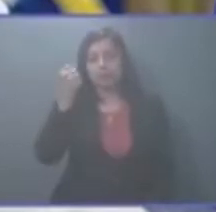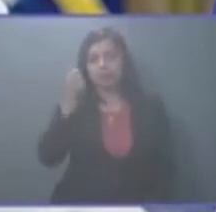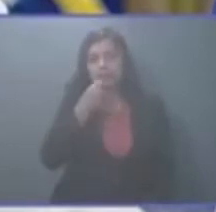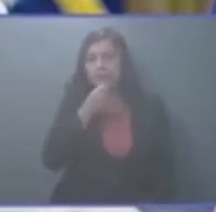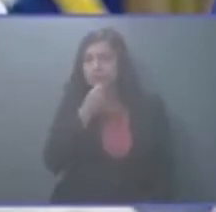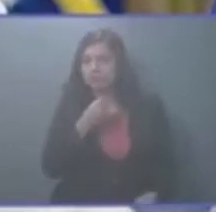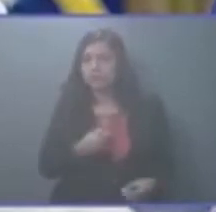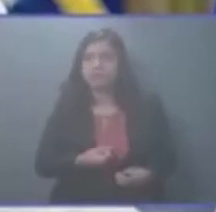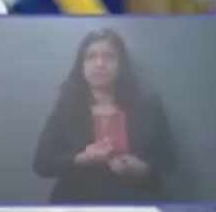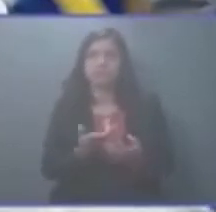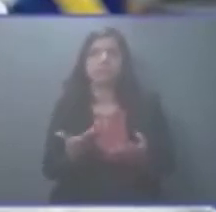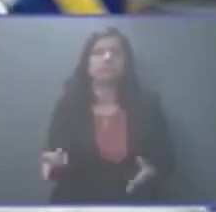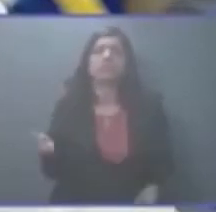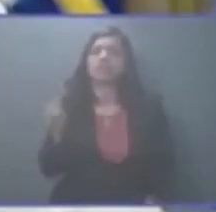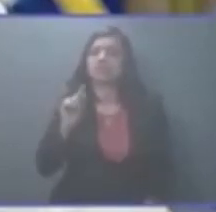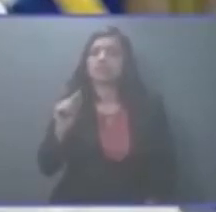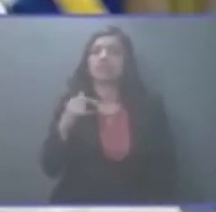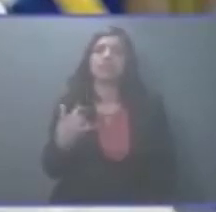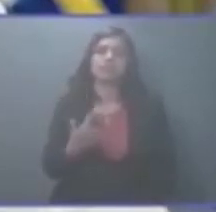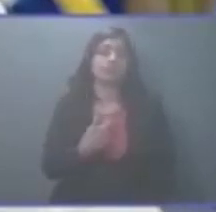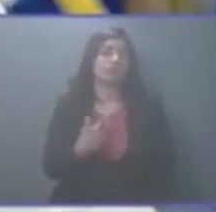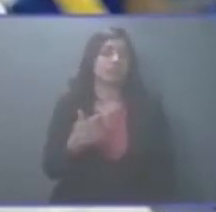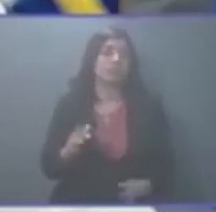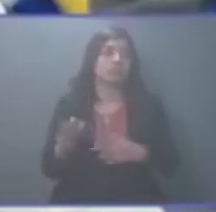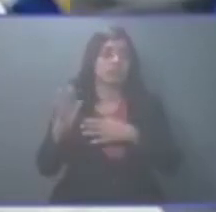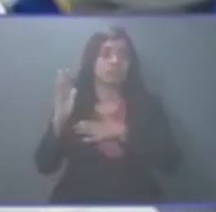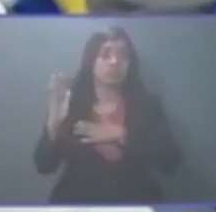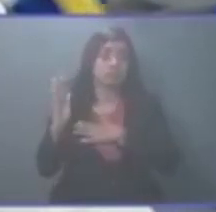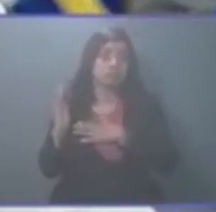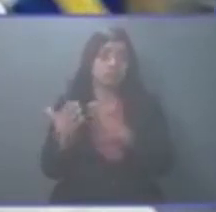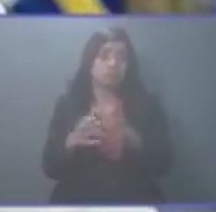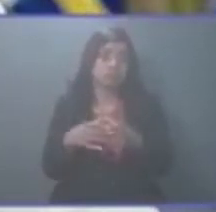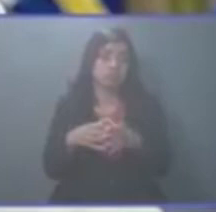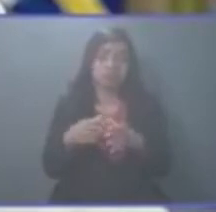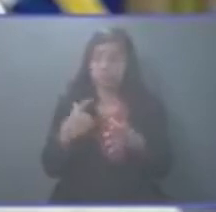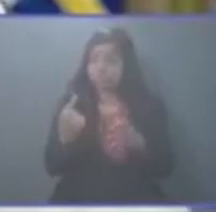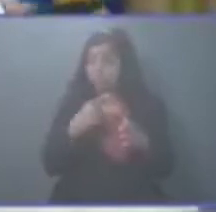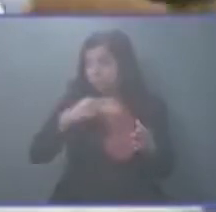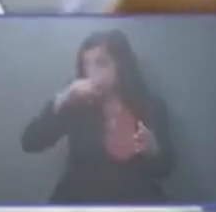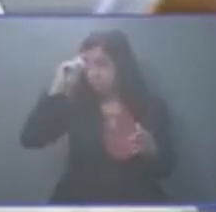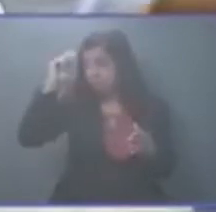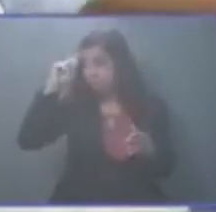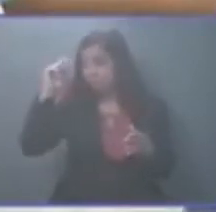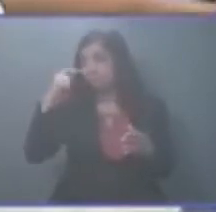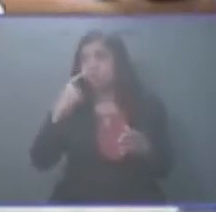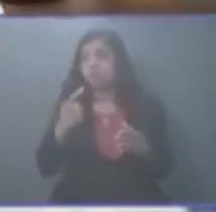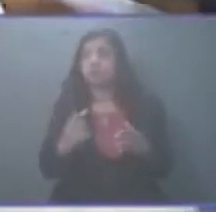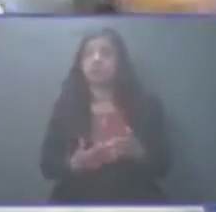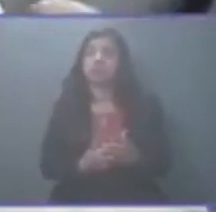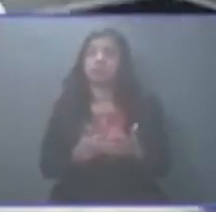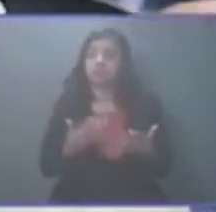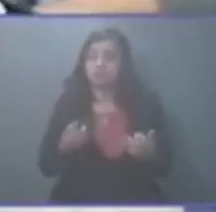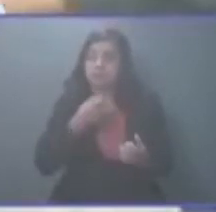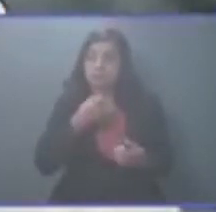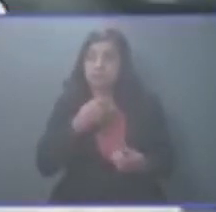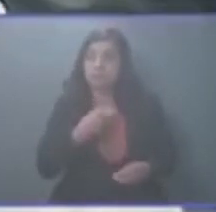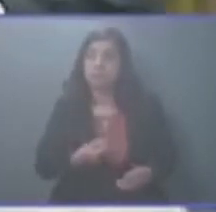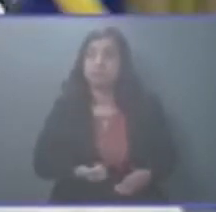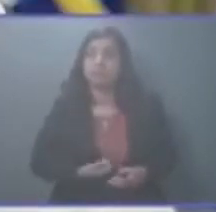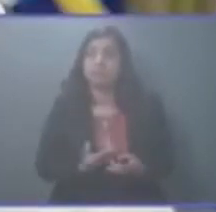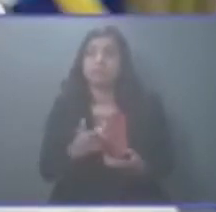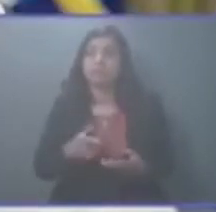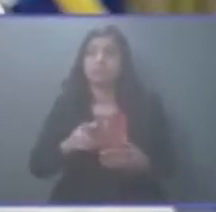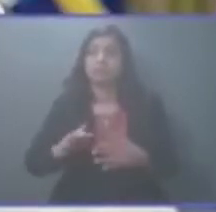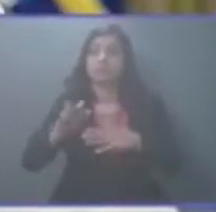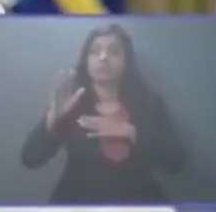nuestro compromiso con la clase trabajadora sino también expresar que ese compromiso